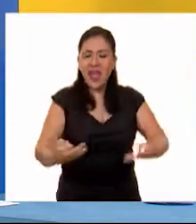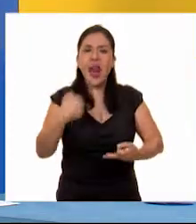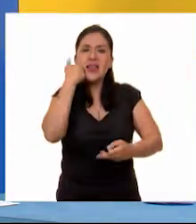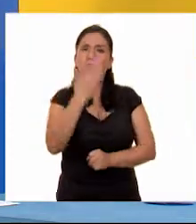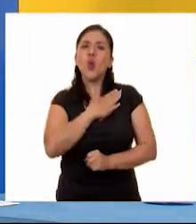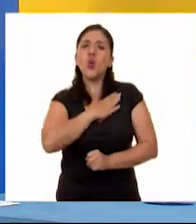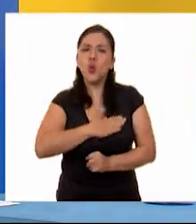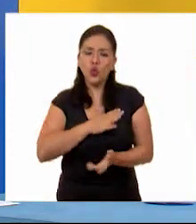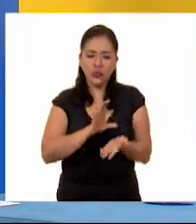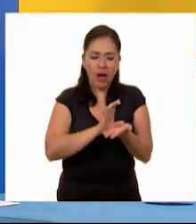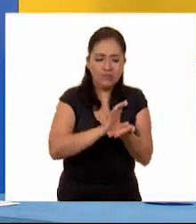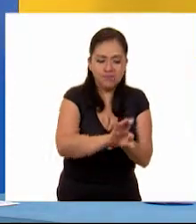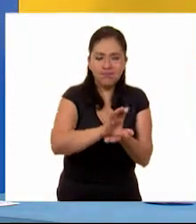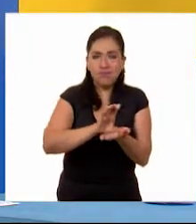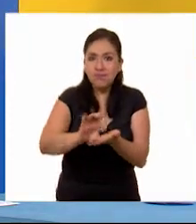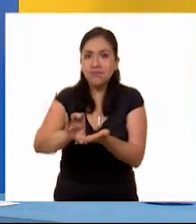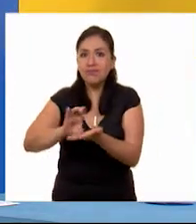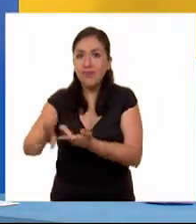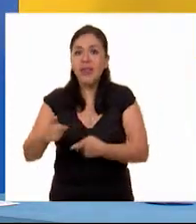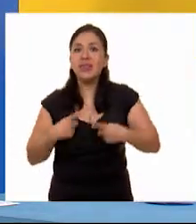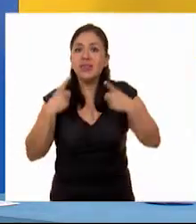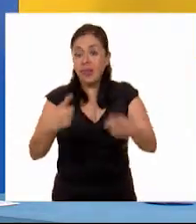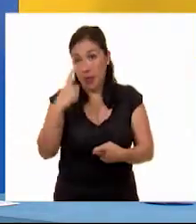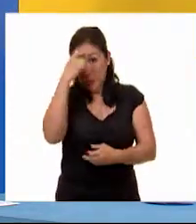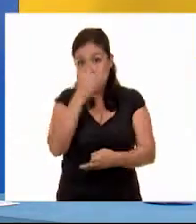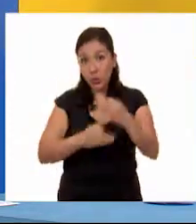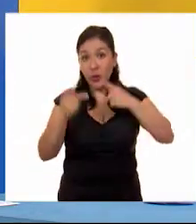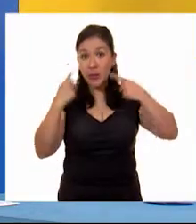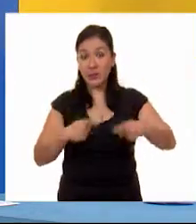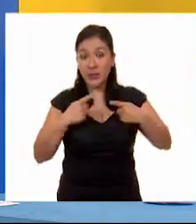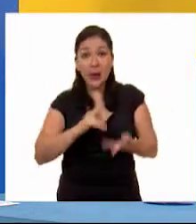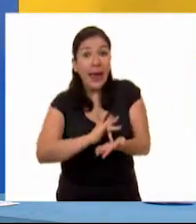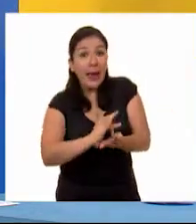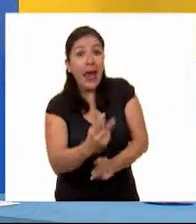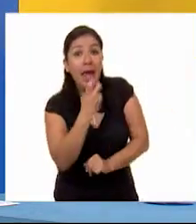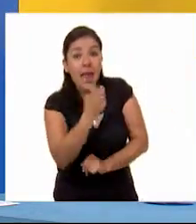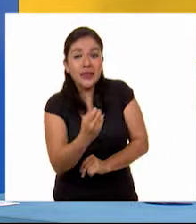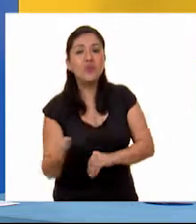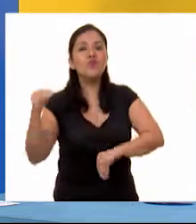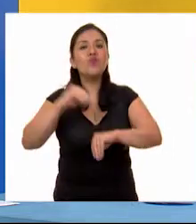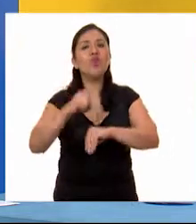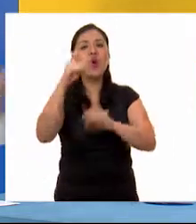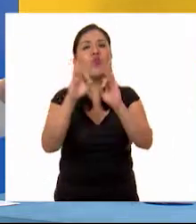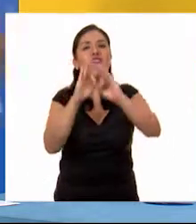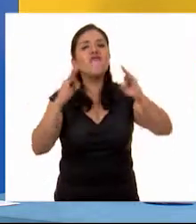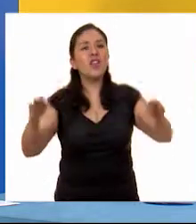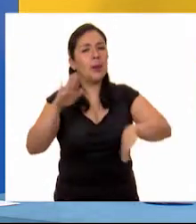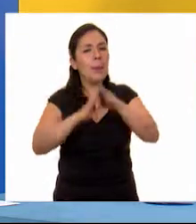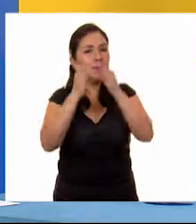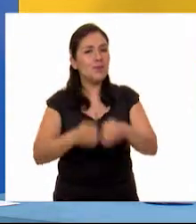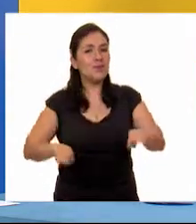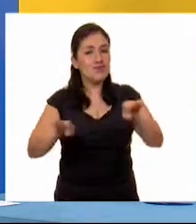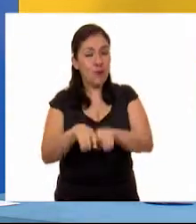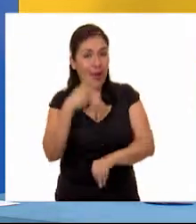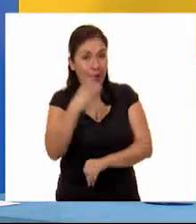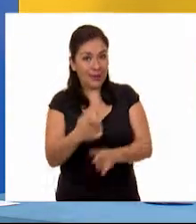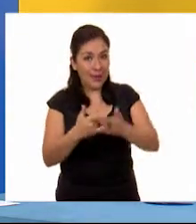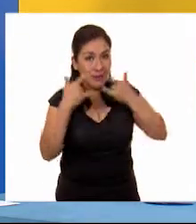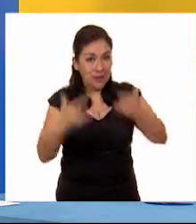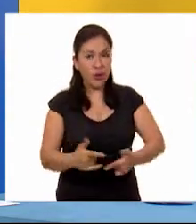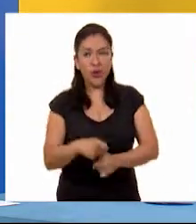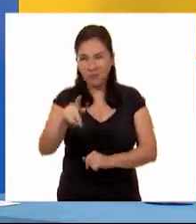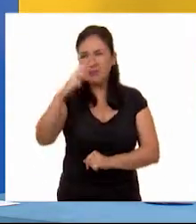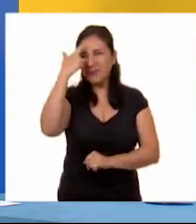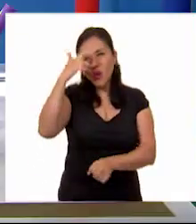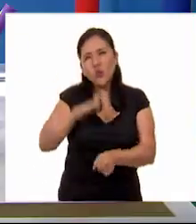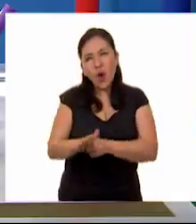tierra de una forma más equitativa y justa. Y fue por este movimiento que surgió una de las frases más emblemáticas de este momento. ¿Recuerdas cuál